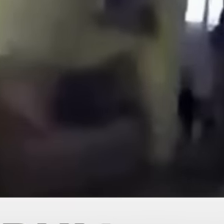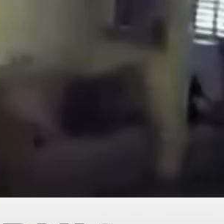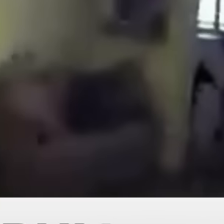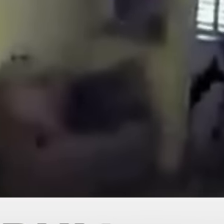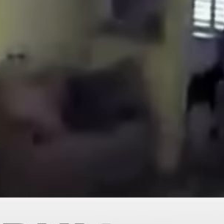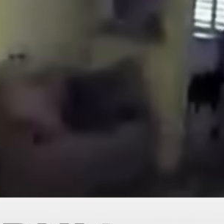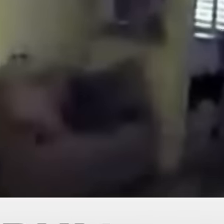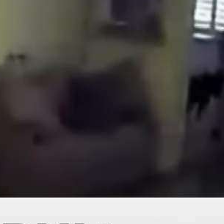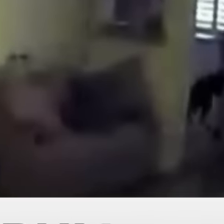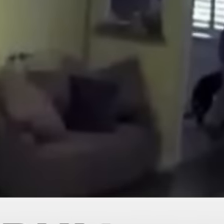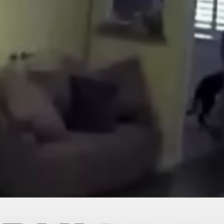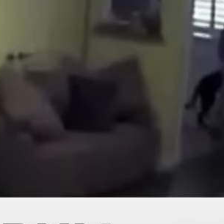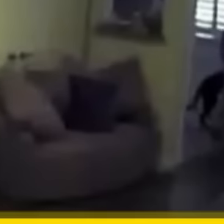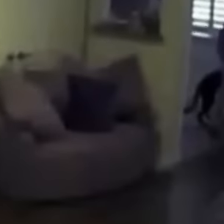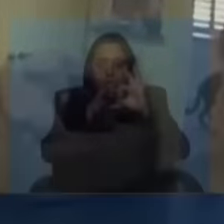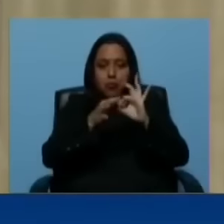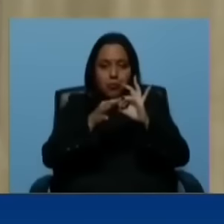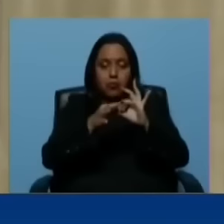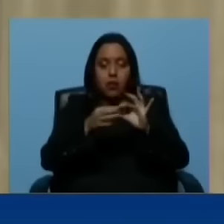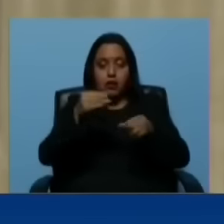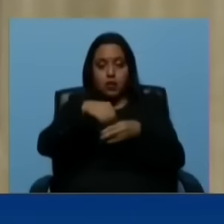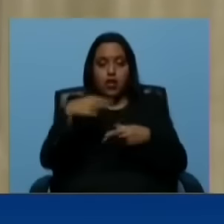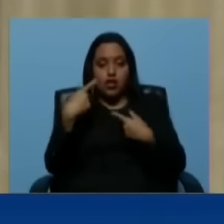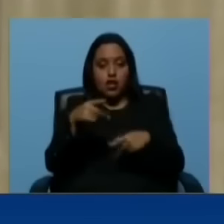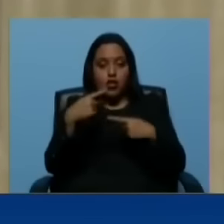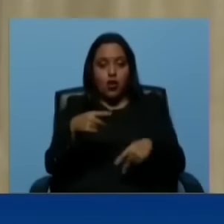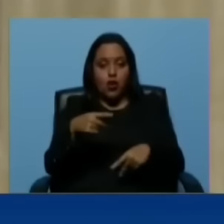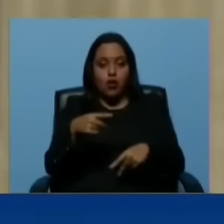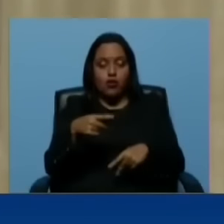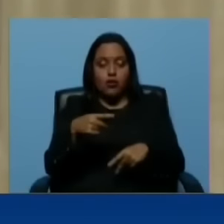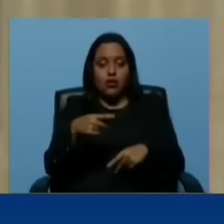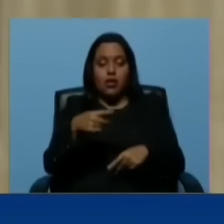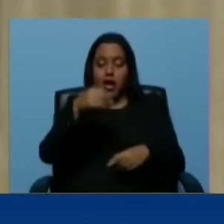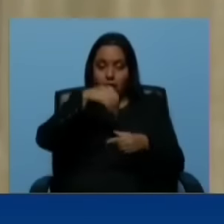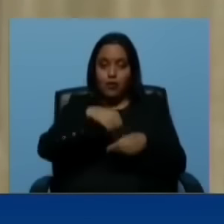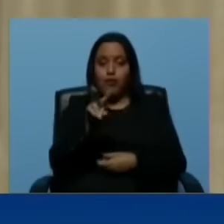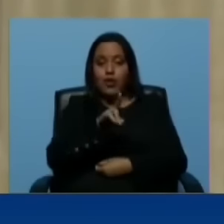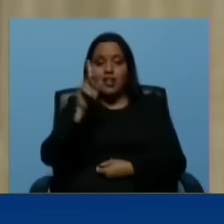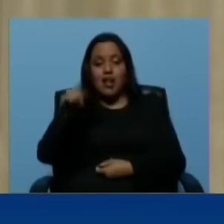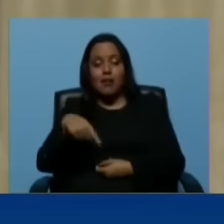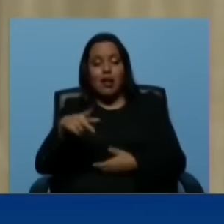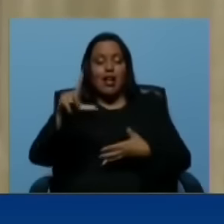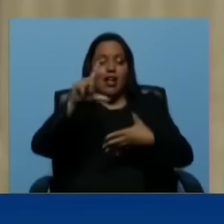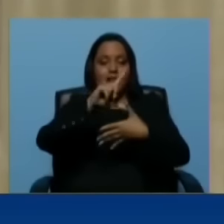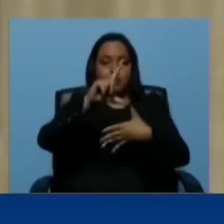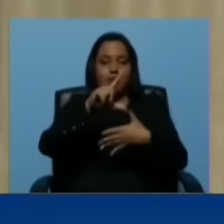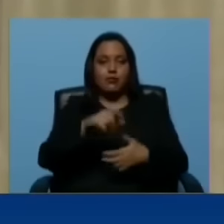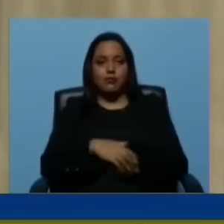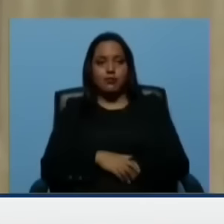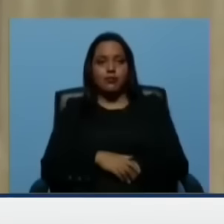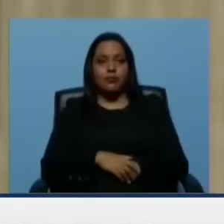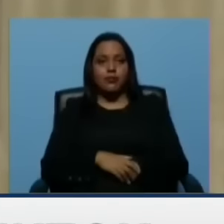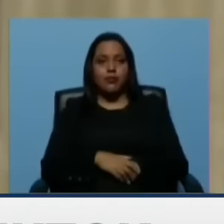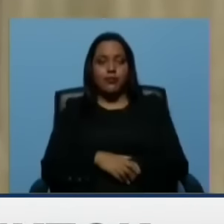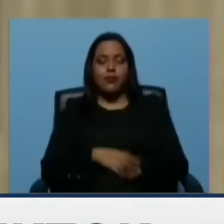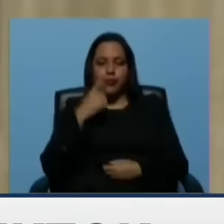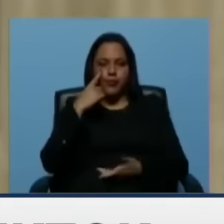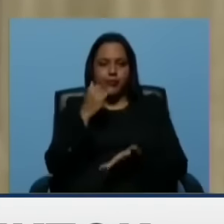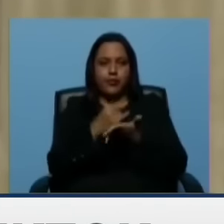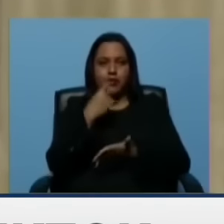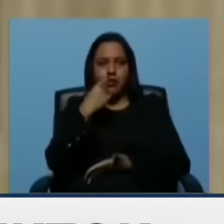las libertades propias, ¿no?, de los gobiernos autoritarios, pero qué cosa más menor estar hablando de TikTok